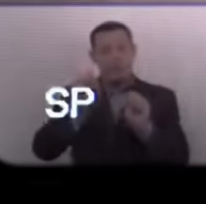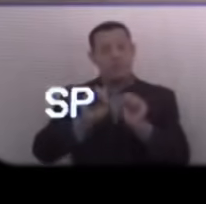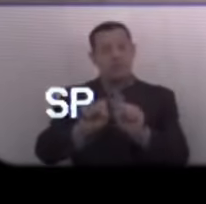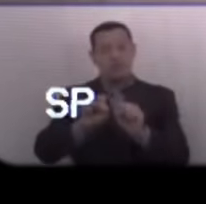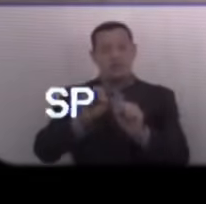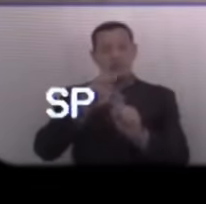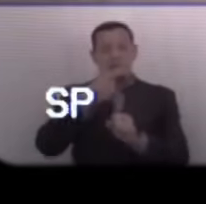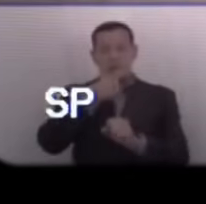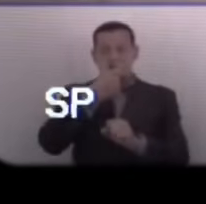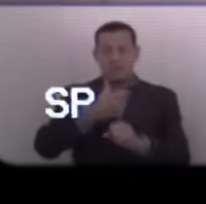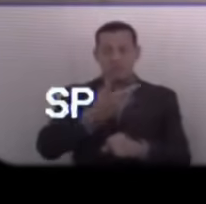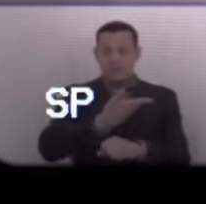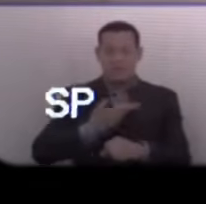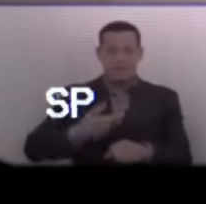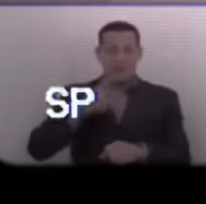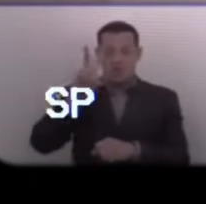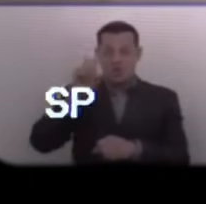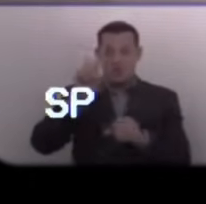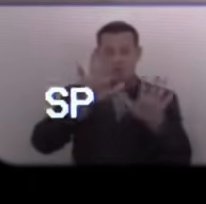Sánchez Serén, 2015,